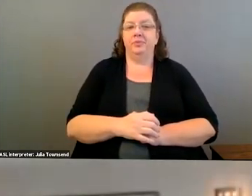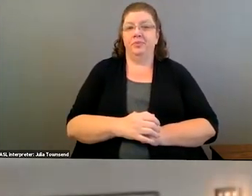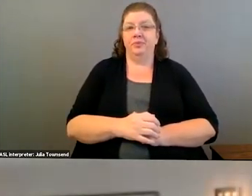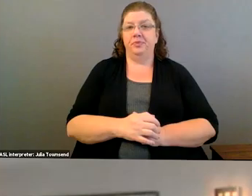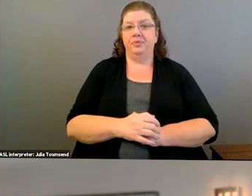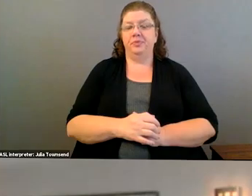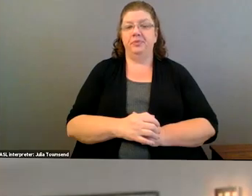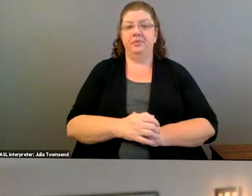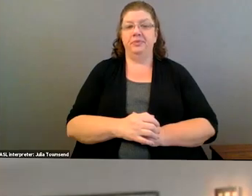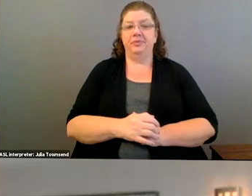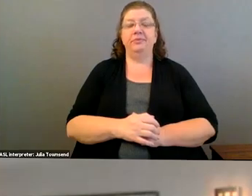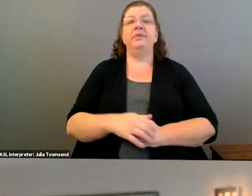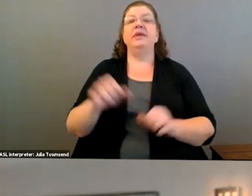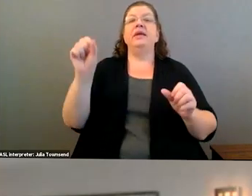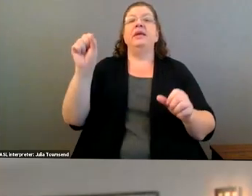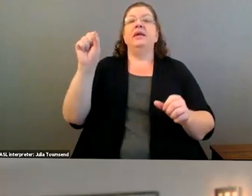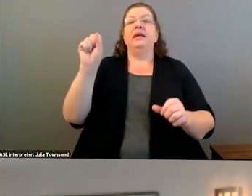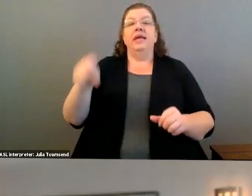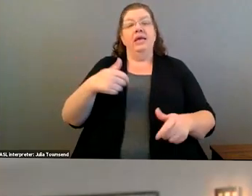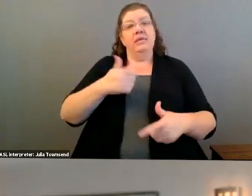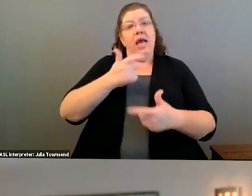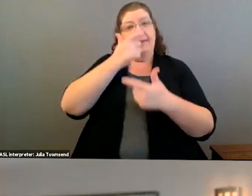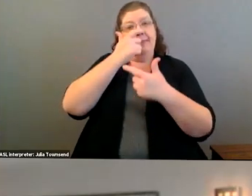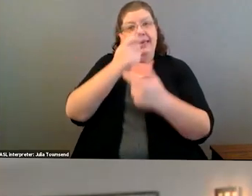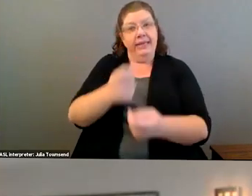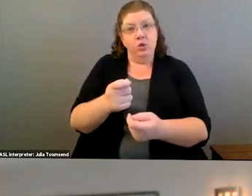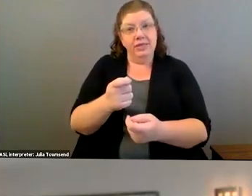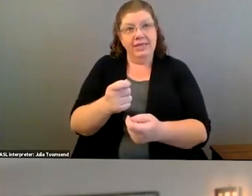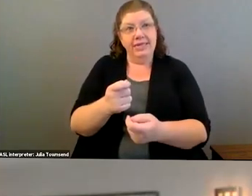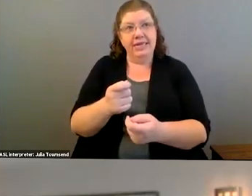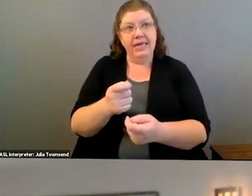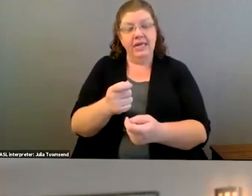días estoy interesada